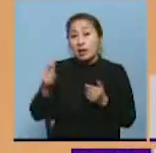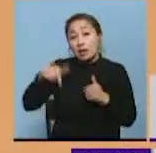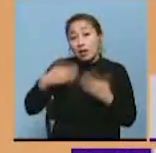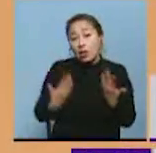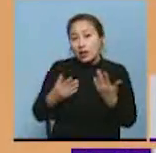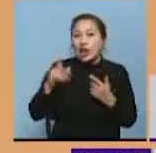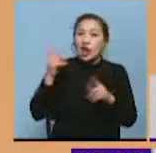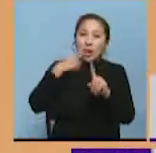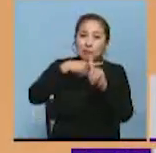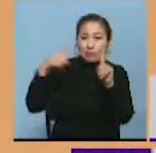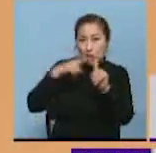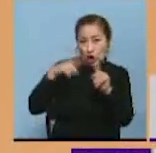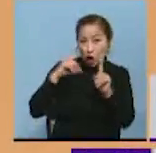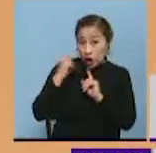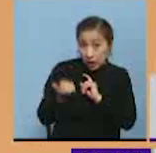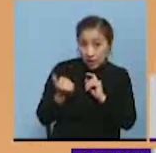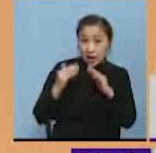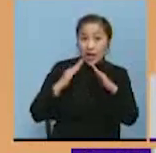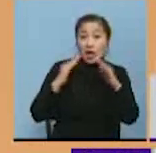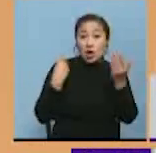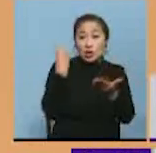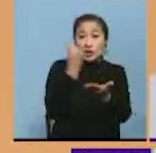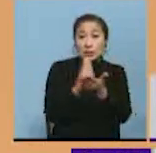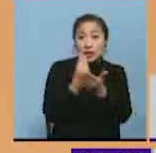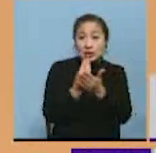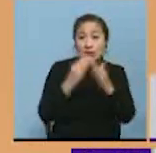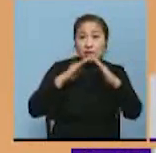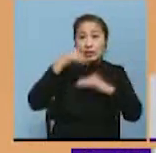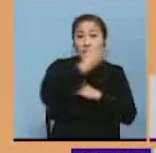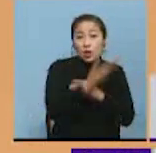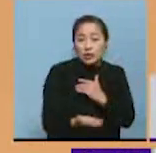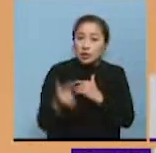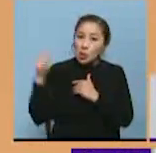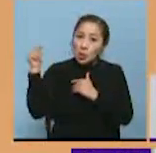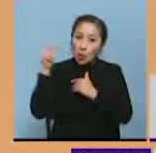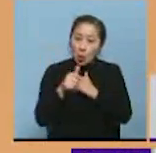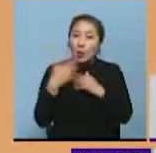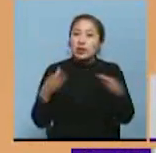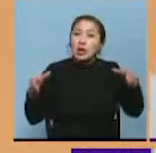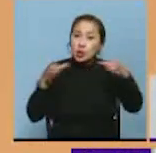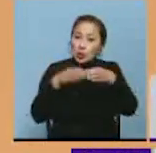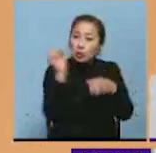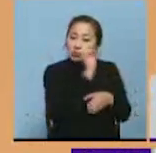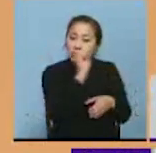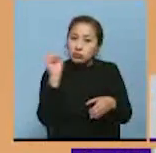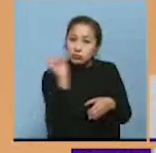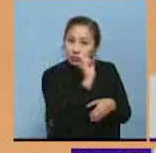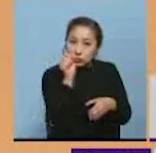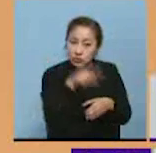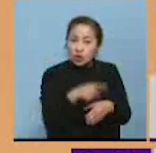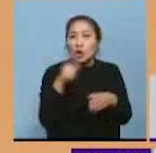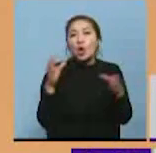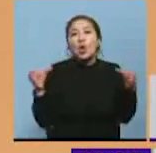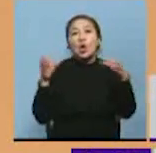los mediodías los centros vecinales van a colaborar con sus grupos, con los grupos de cada barrio, los